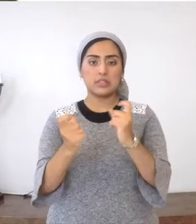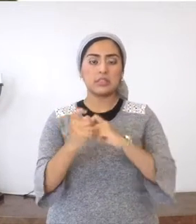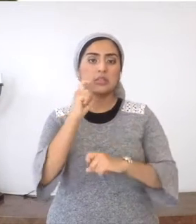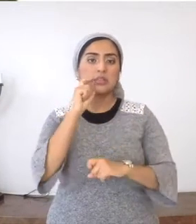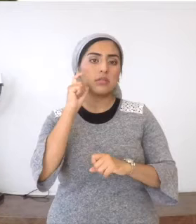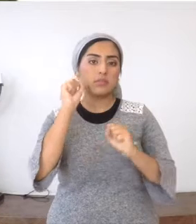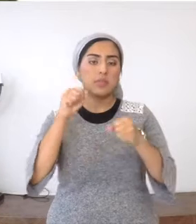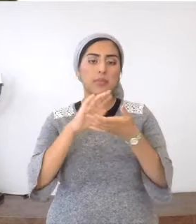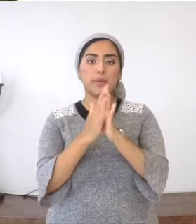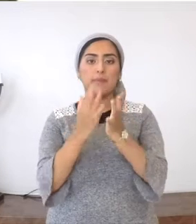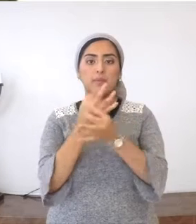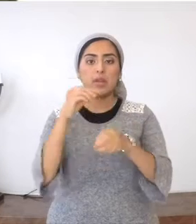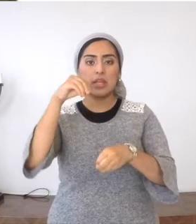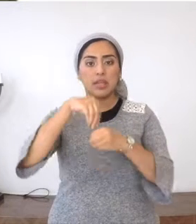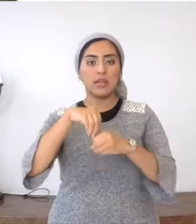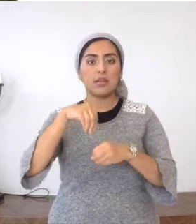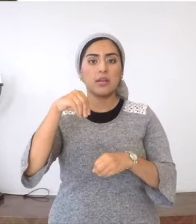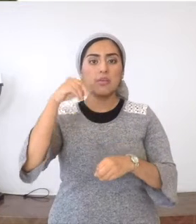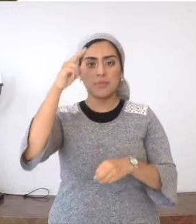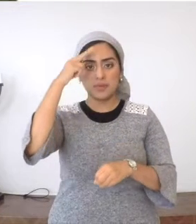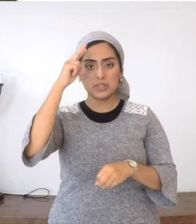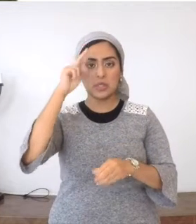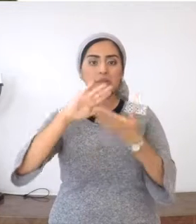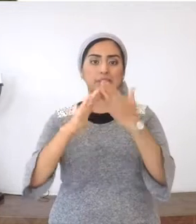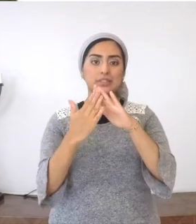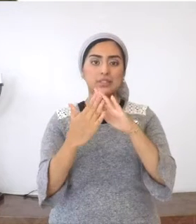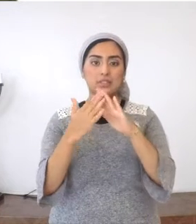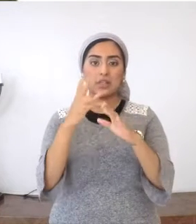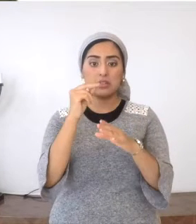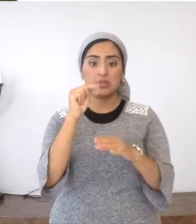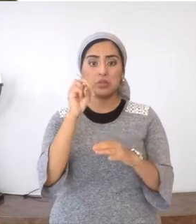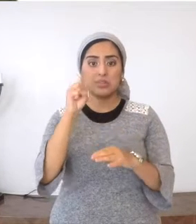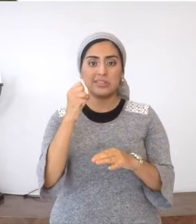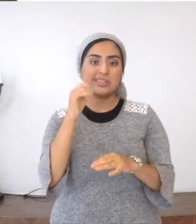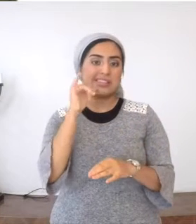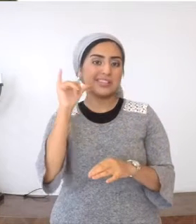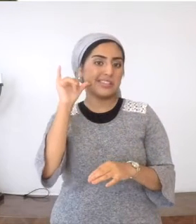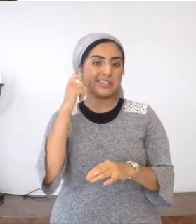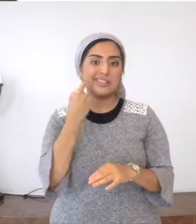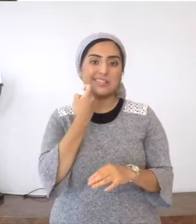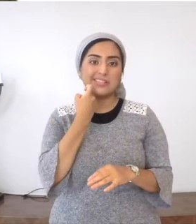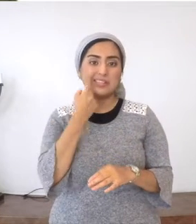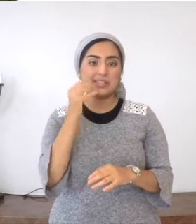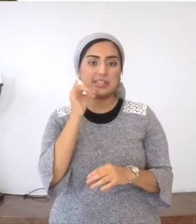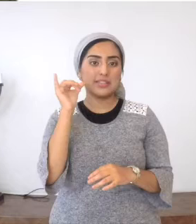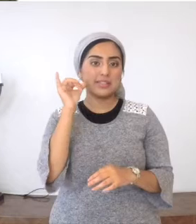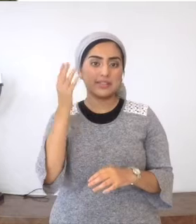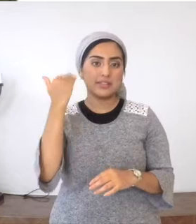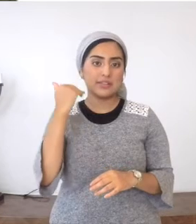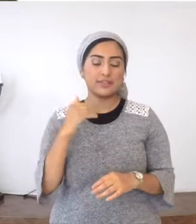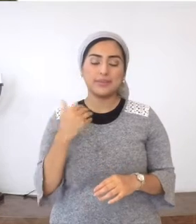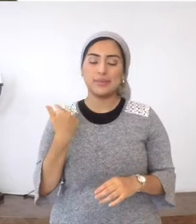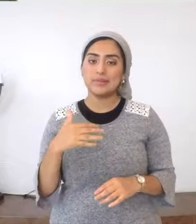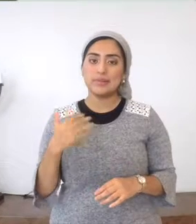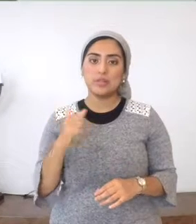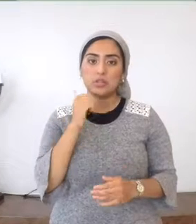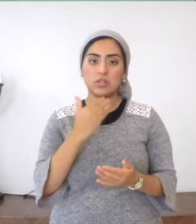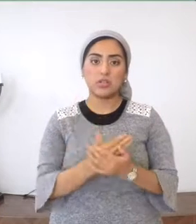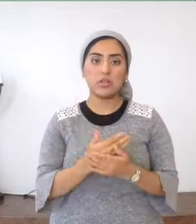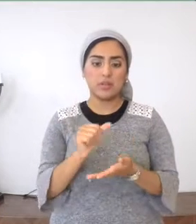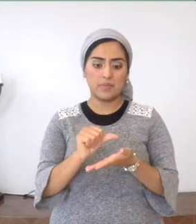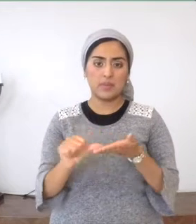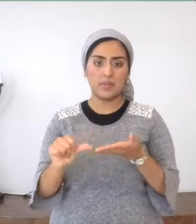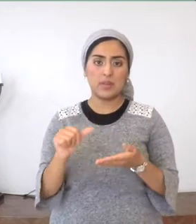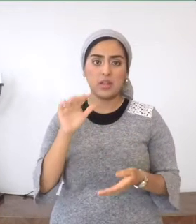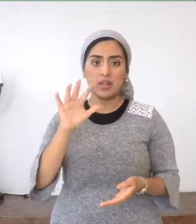Miren Esto es lo que yo Les platicaba Cirugía de cambio De sexo Podría ser gratis En la Ciudad de México Y la noticia De ayer